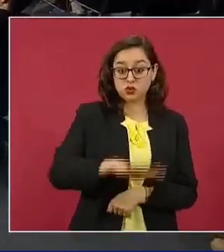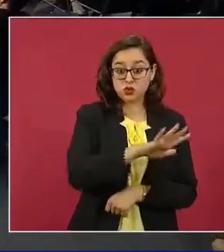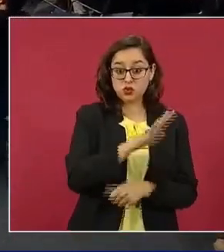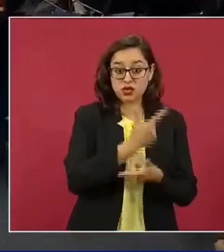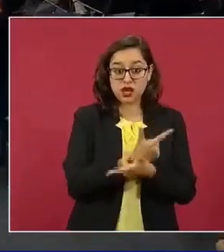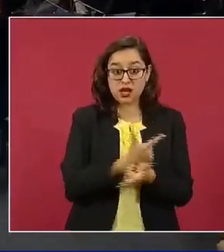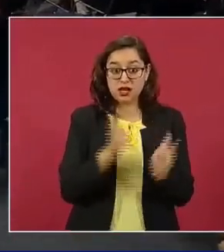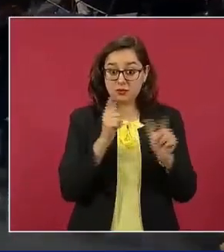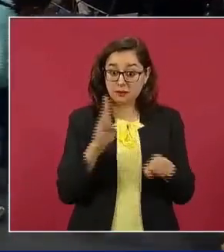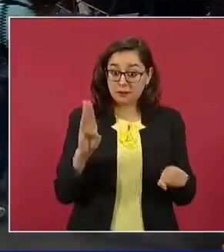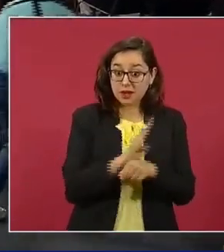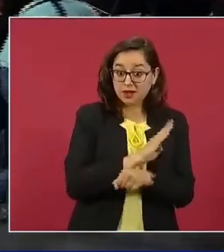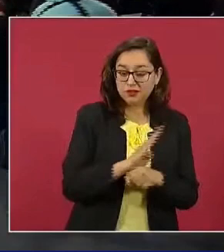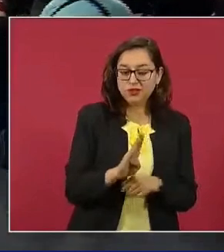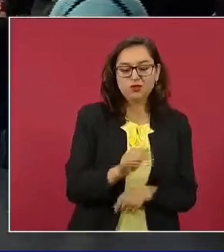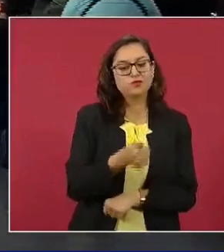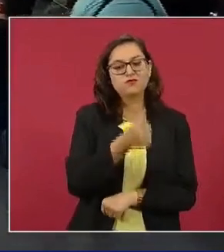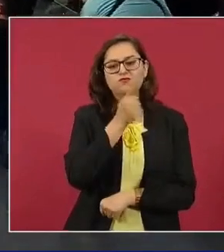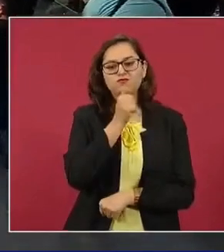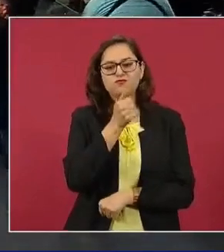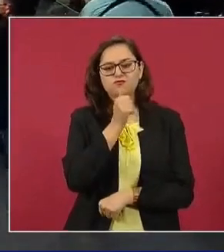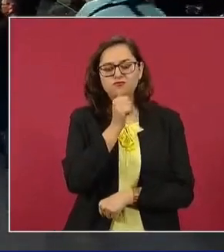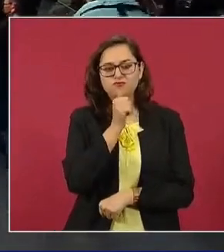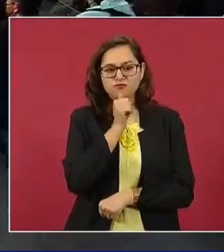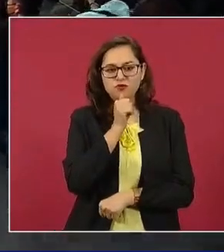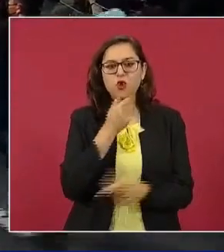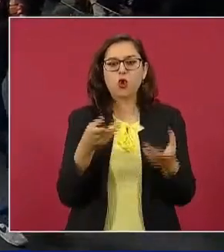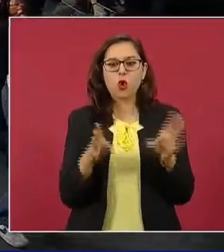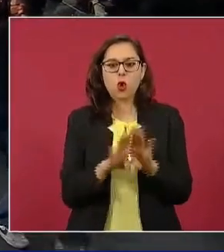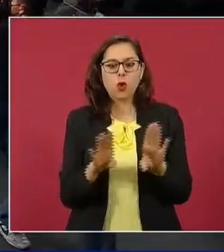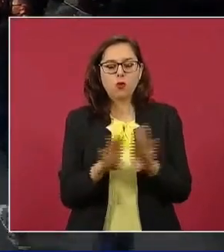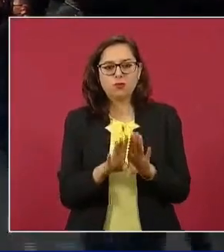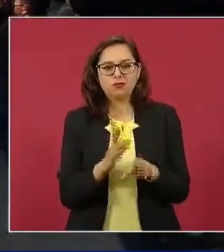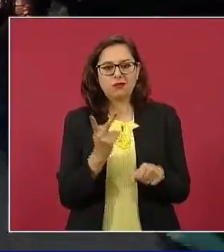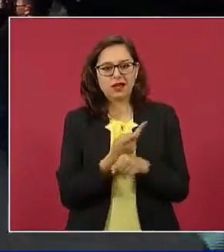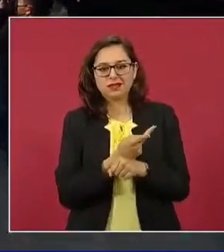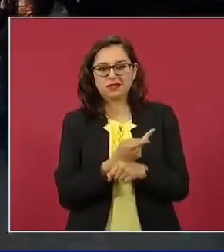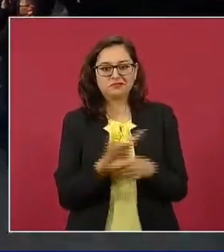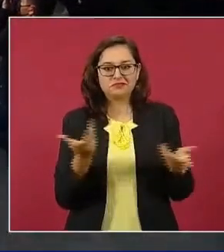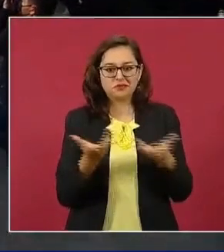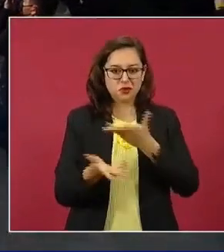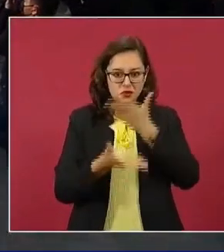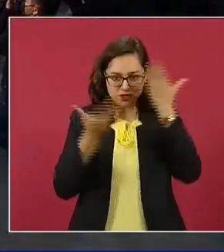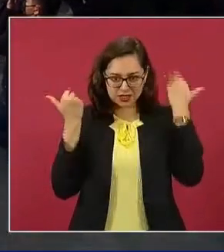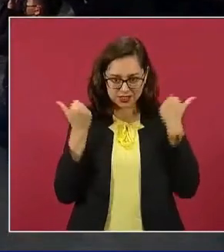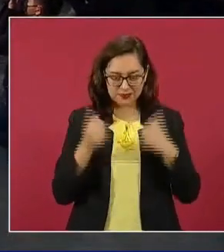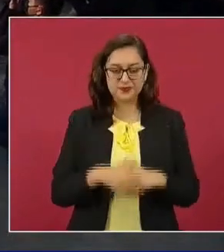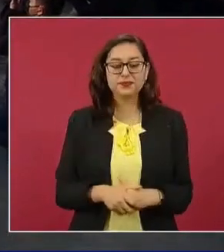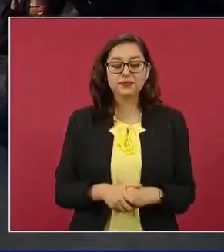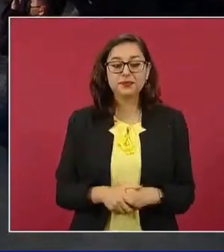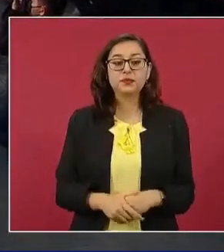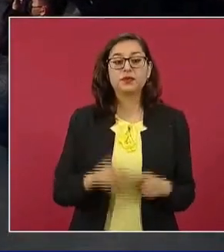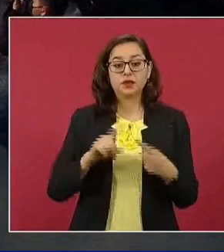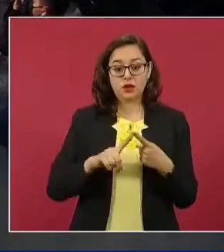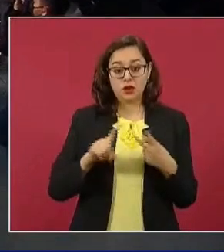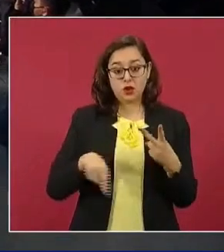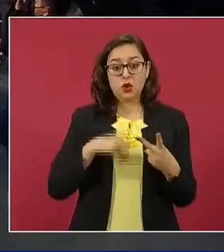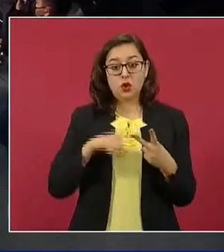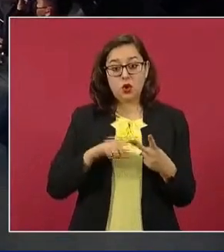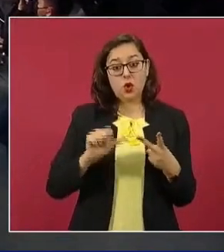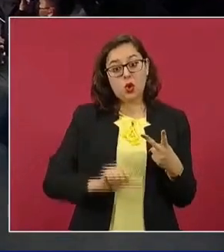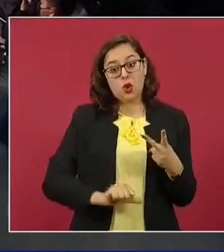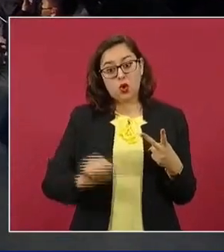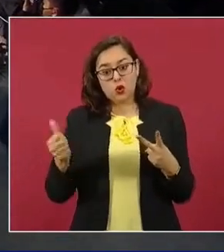vemos los beneficios, porque no sabemos cómo funciona. Por otro lado, la siguiente pregunta es acerca de la